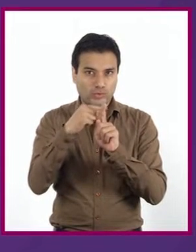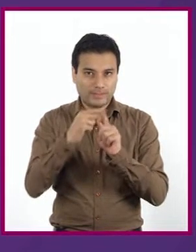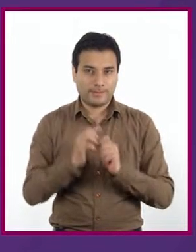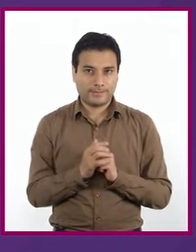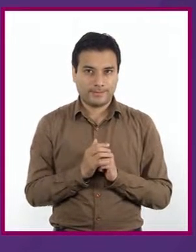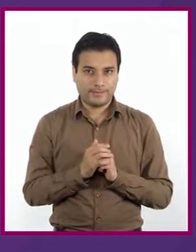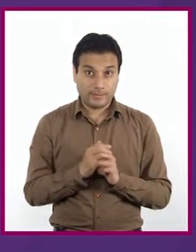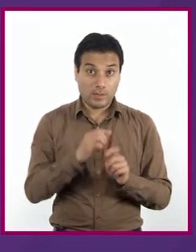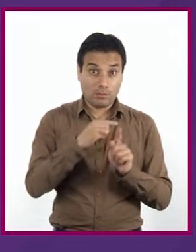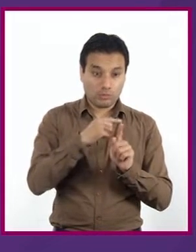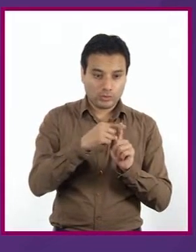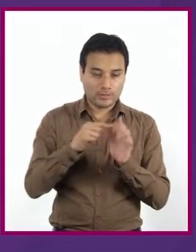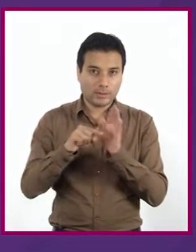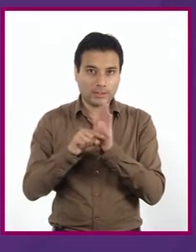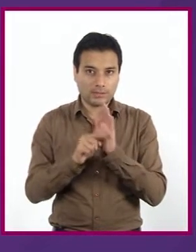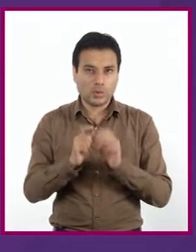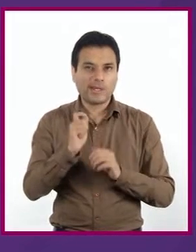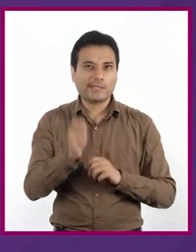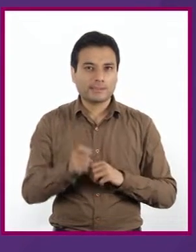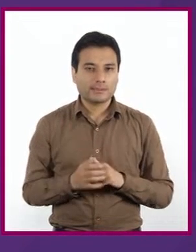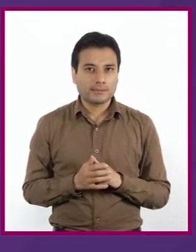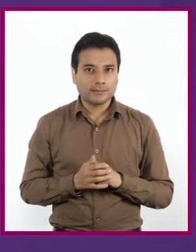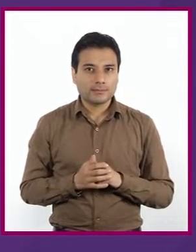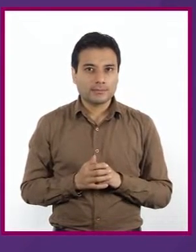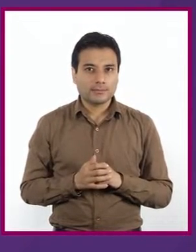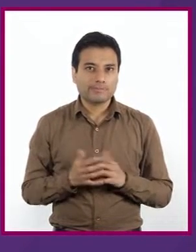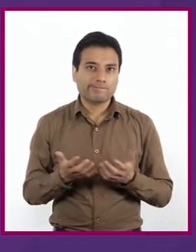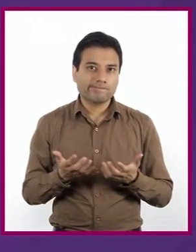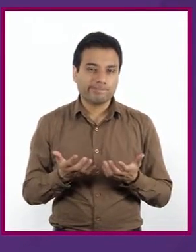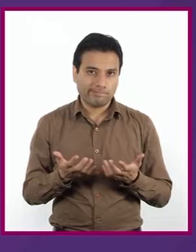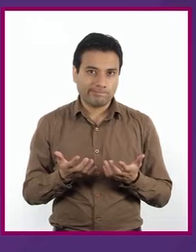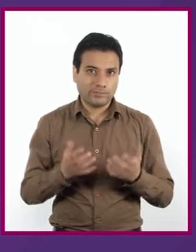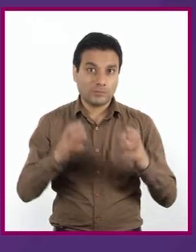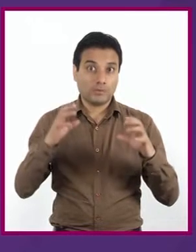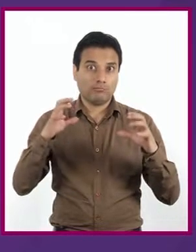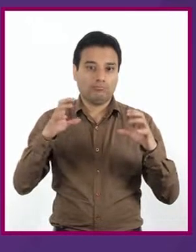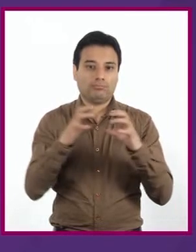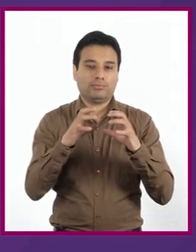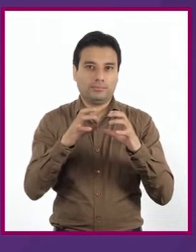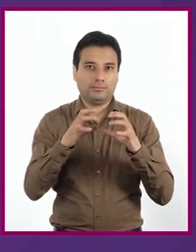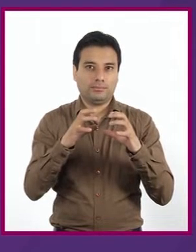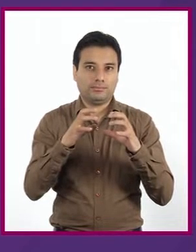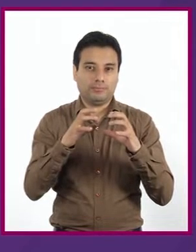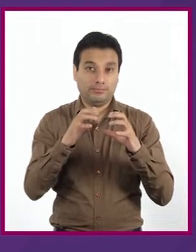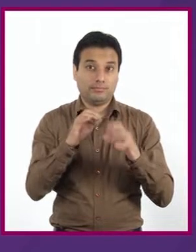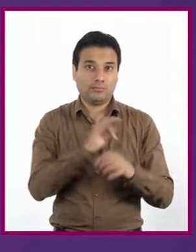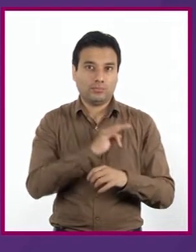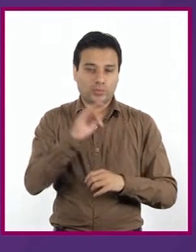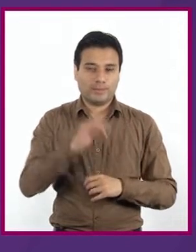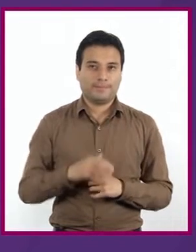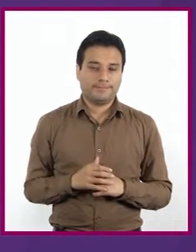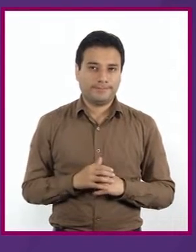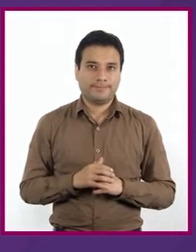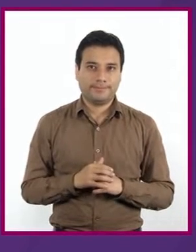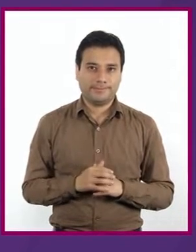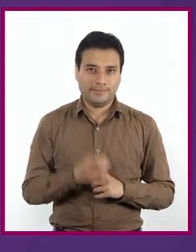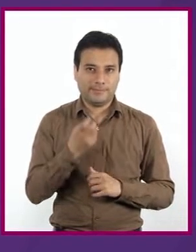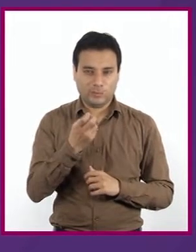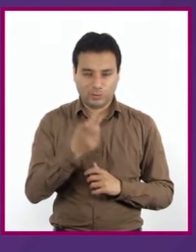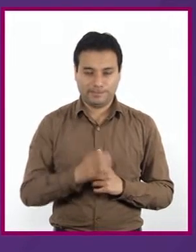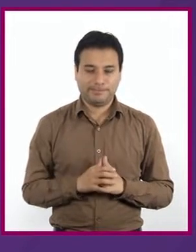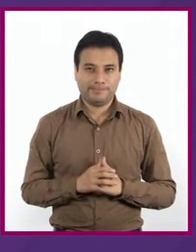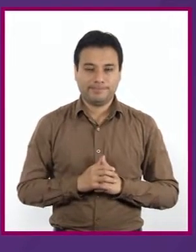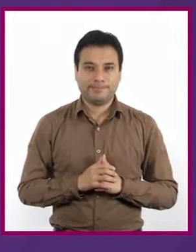se atraen y el globo tiene carga negativa, la lata se mueve hacia el globo mientras la lata gira y el globo cambia de